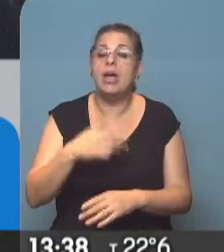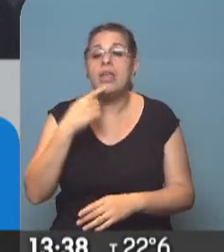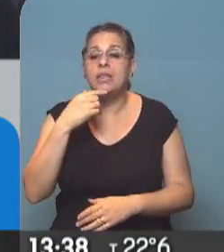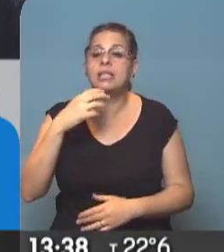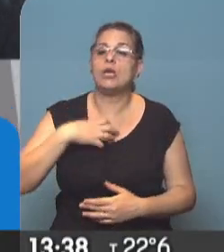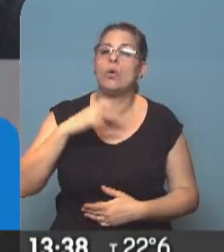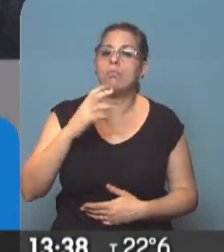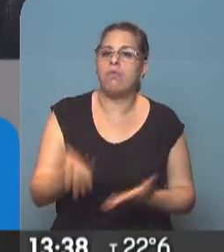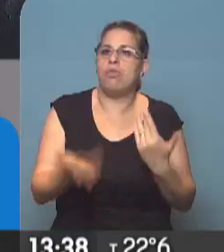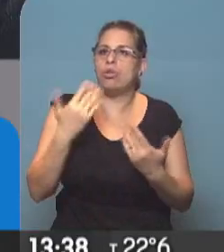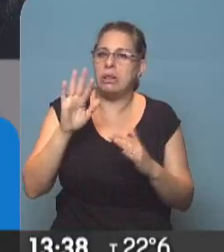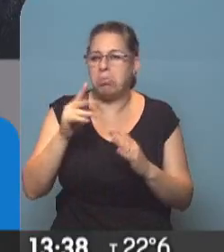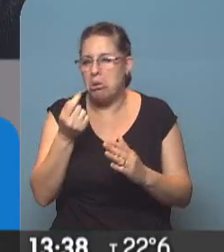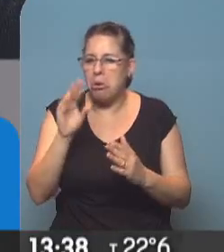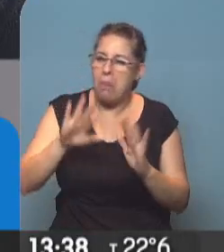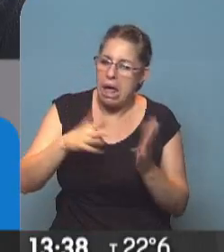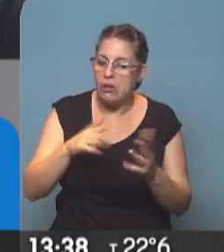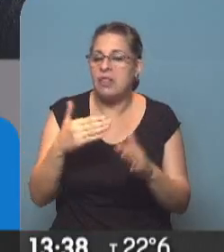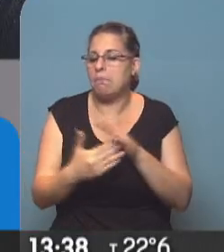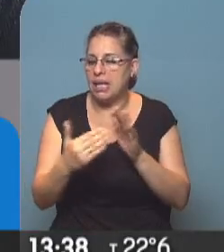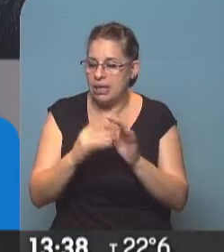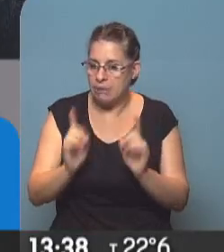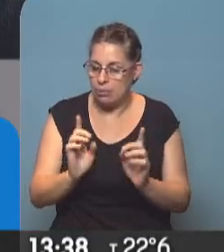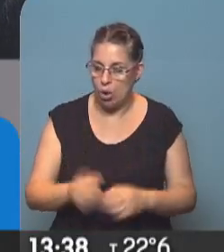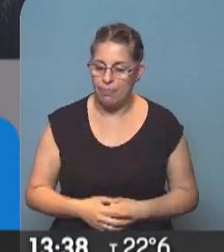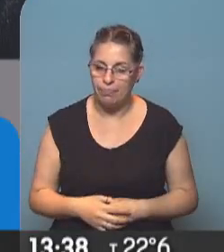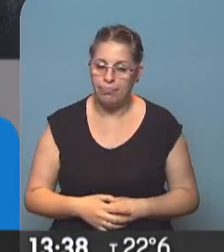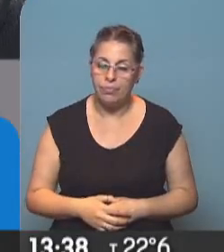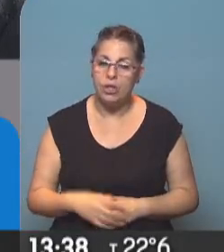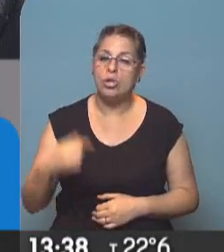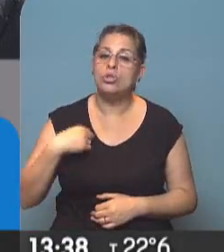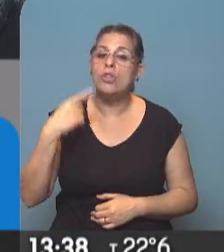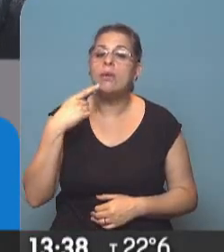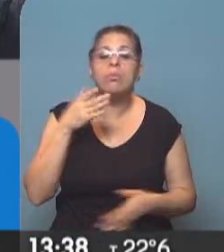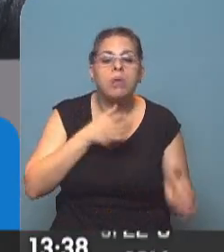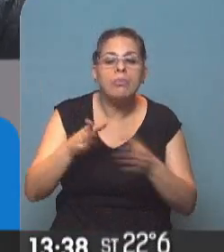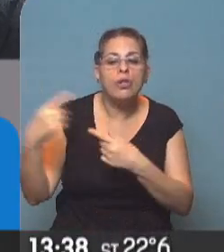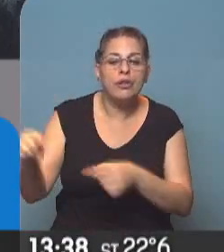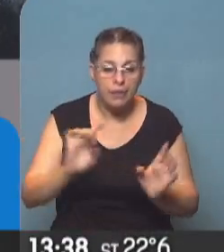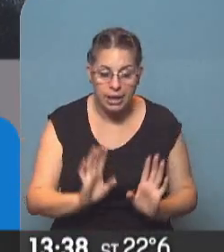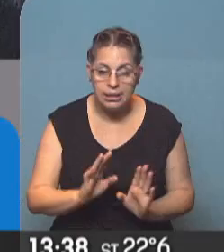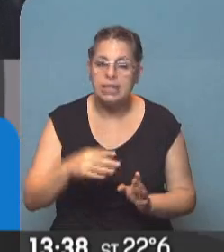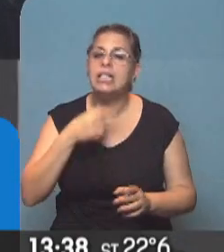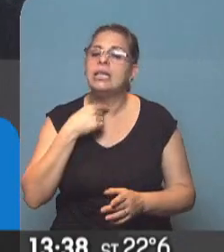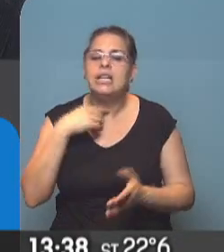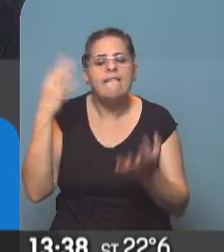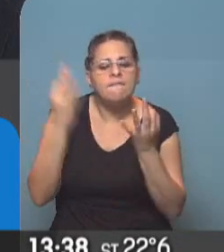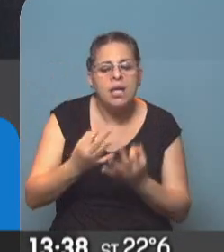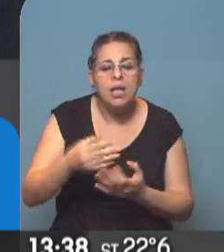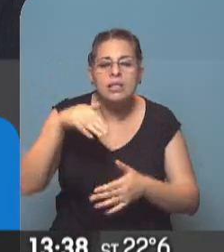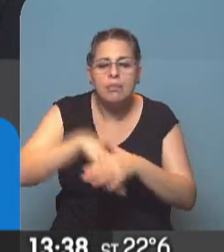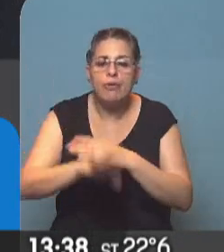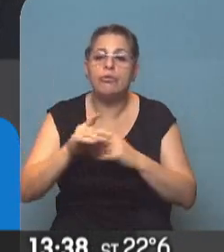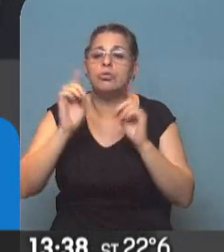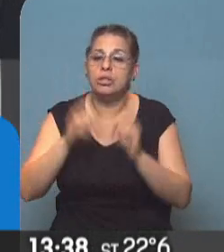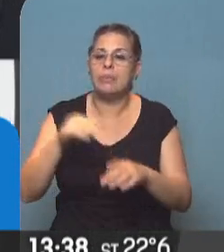flote menos, dependerá de todo eso, y para mí hay que fijar las hipótesis y tratar de analizar, y a veces hasta